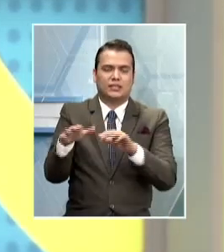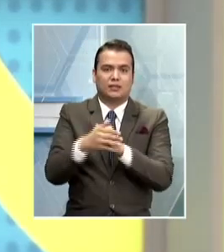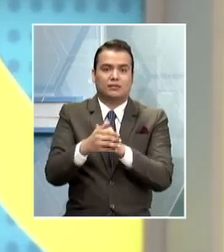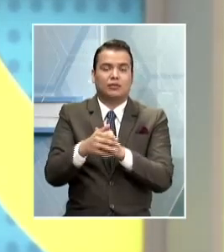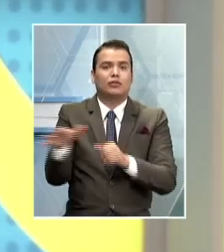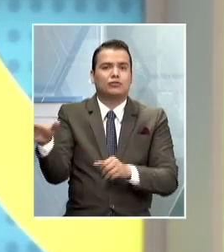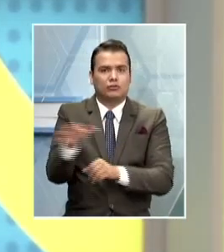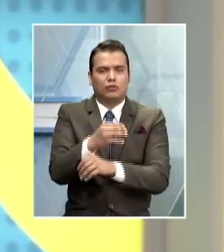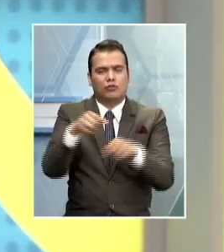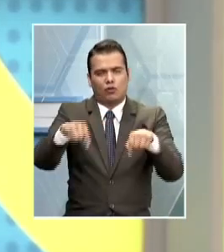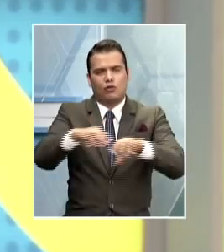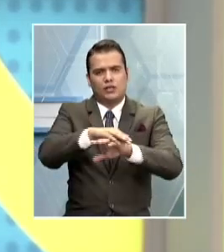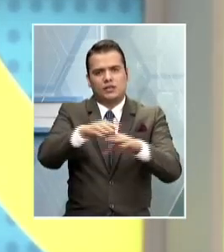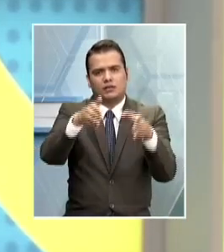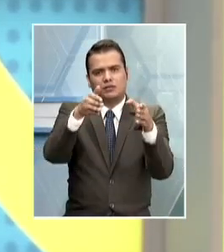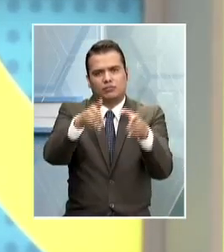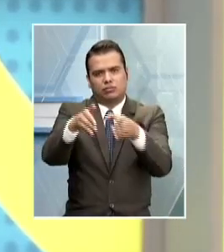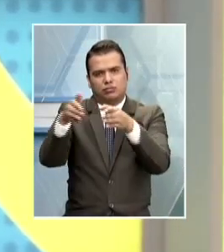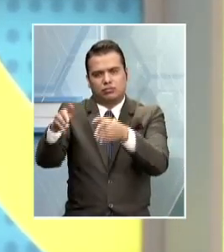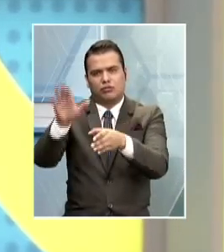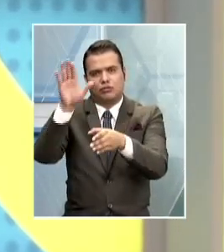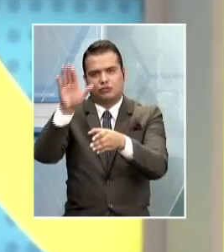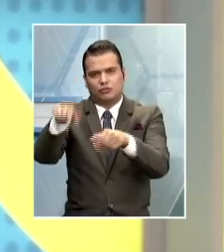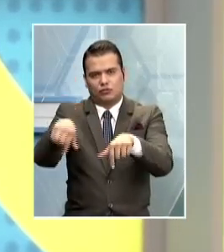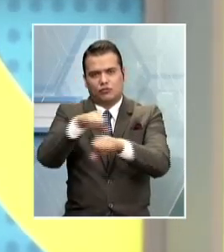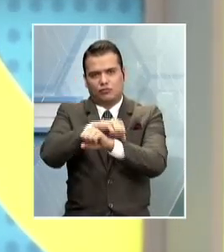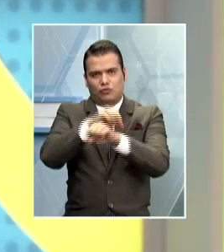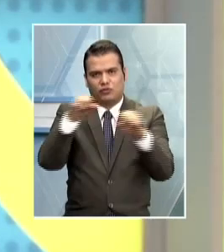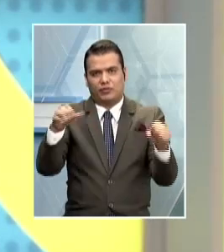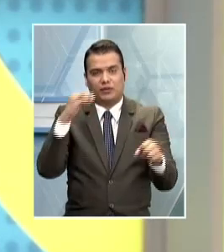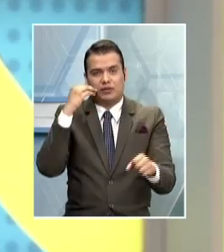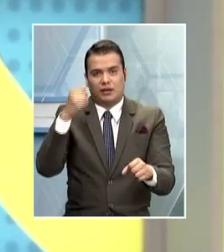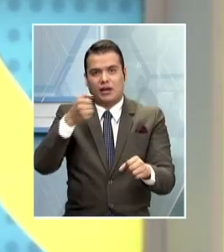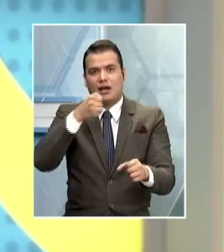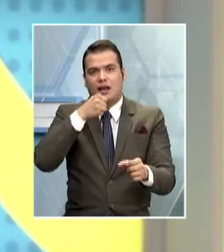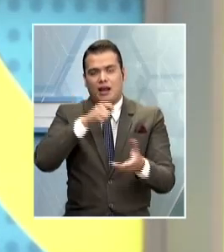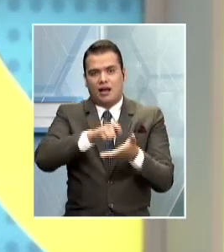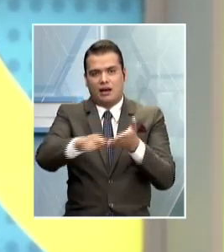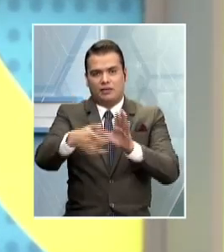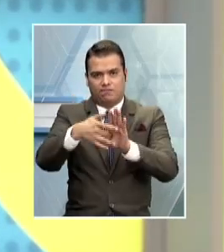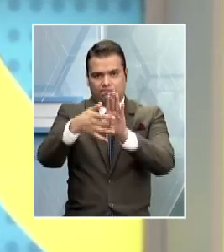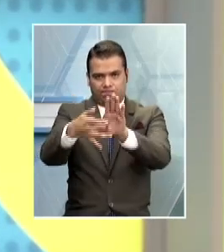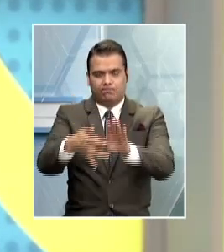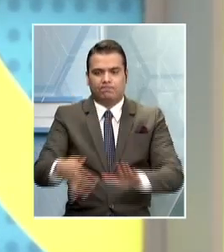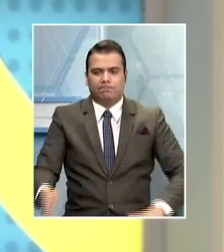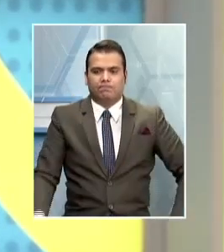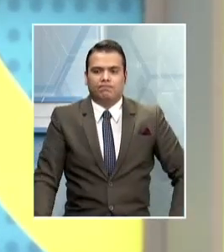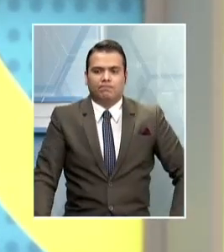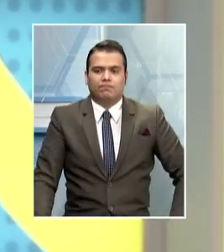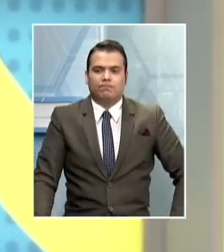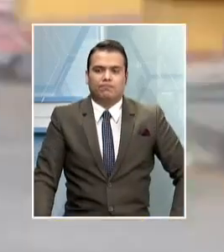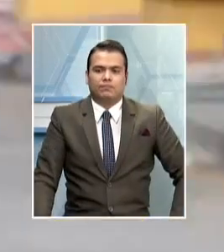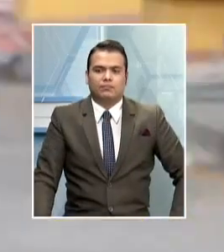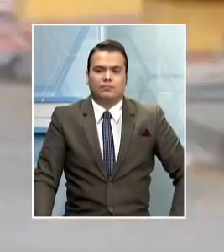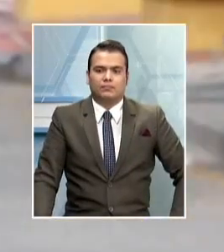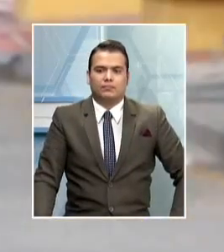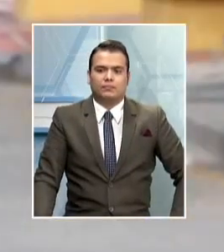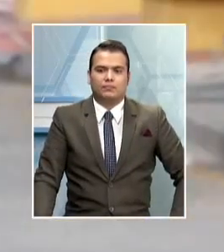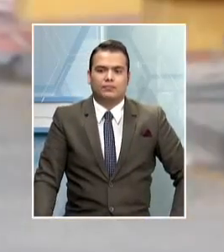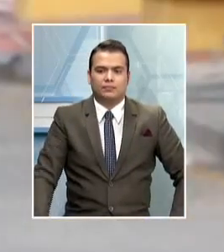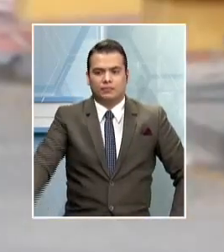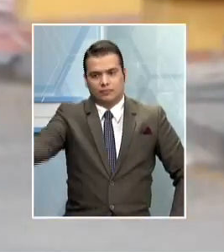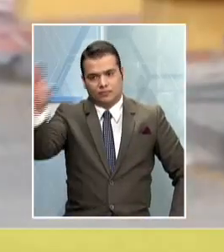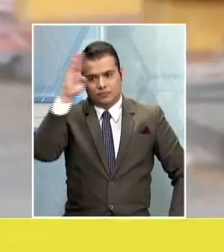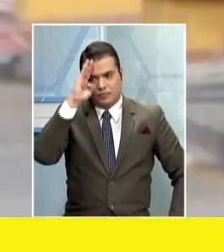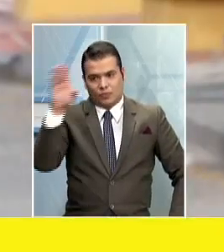dieron el último adiós a estos 5 jóvenes que fueron asesinados. Nuestra corresponsal Tatiana Ruiz tiene los detalles. Adelante.